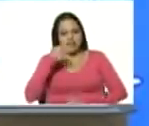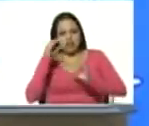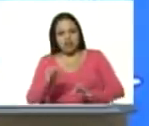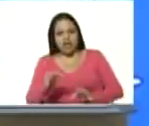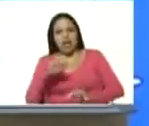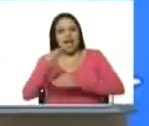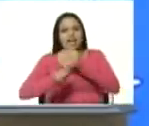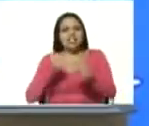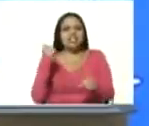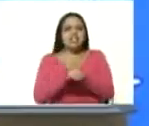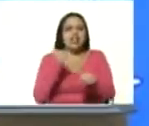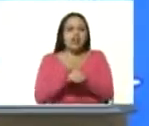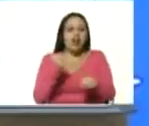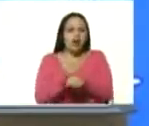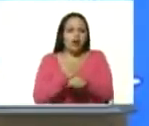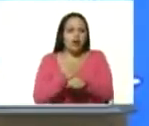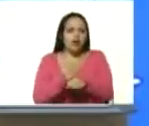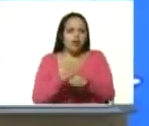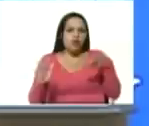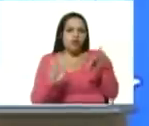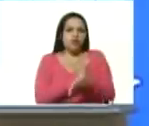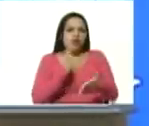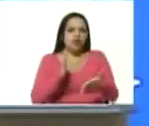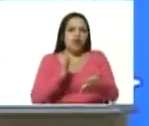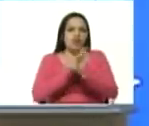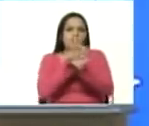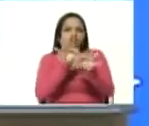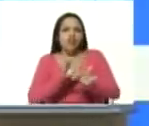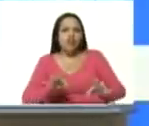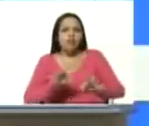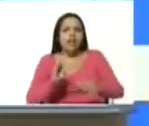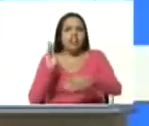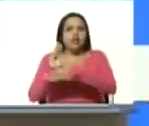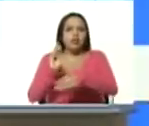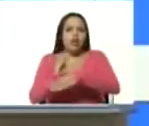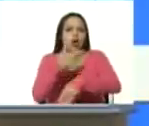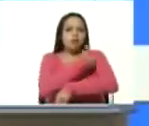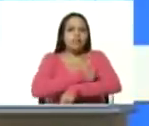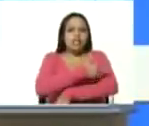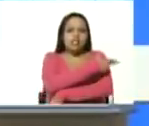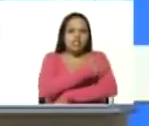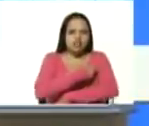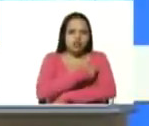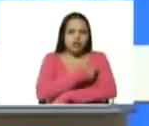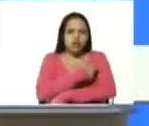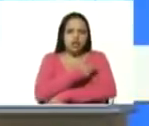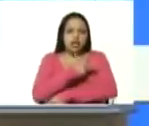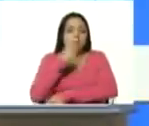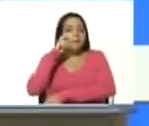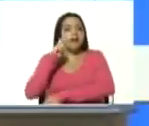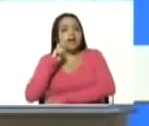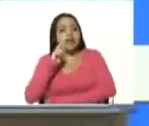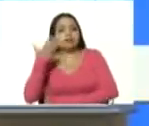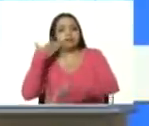cumplía funciones de póliza de hospitalización, cirugía y maternidad en esta Asamblea Nacional en el periodo del año